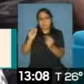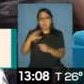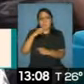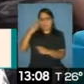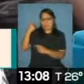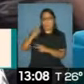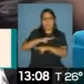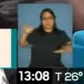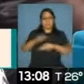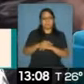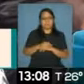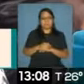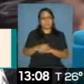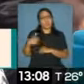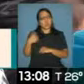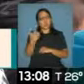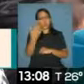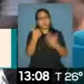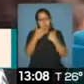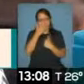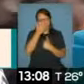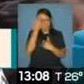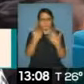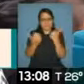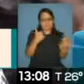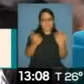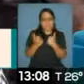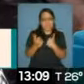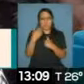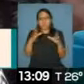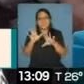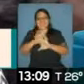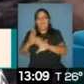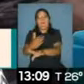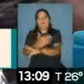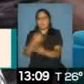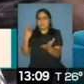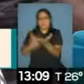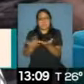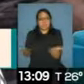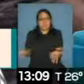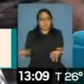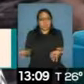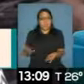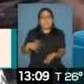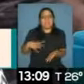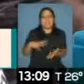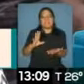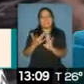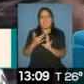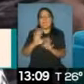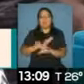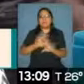viernes. Es decir, hemos sido convocados para que nos informen de una circular que ya estaba escrita y que faltaba poner enter para que